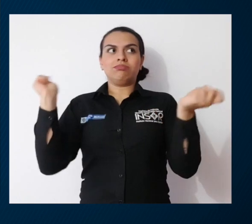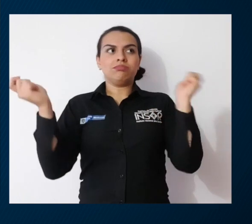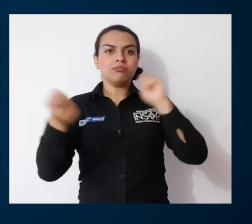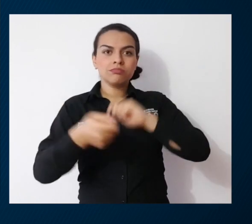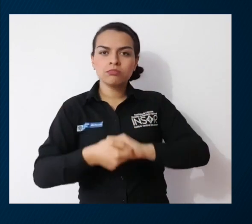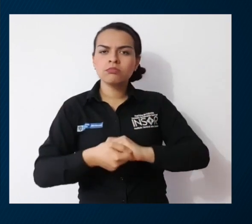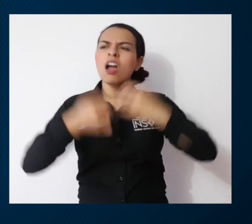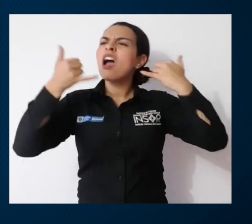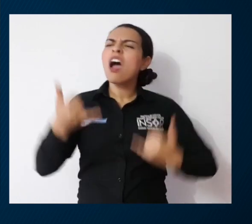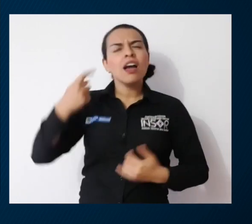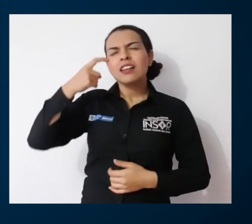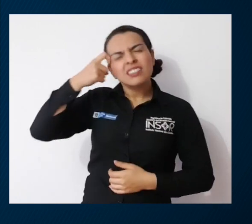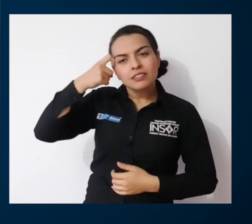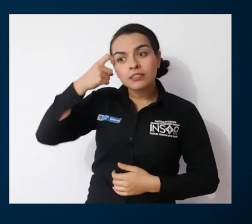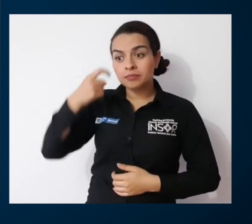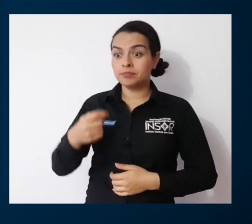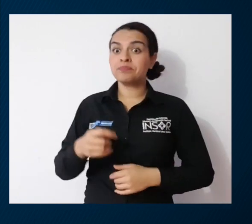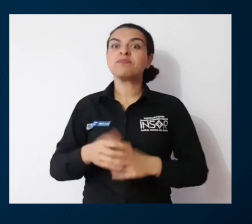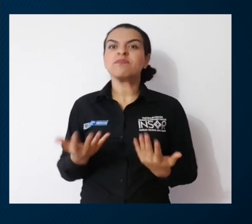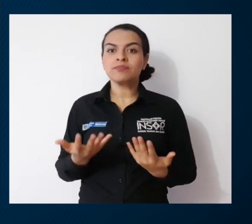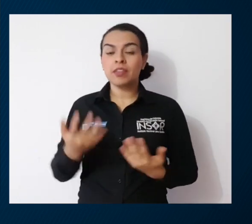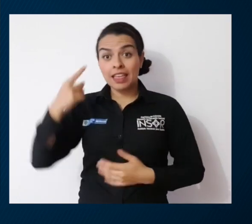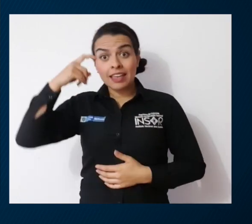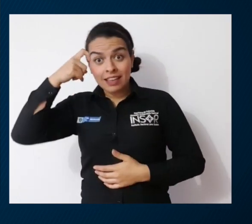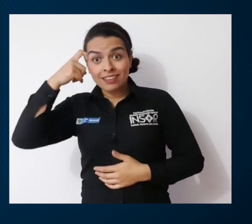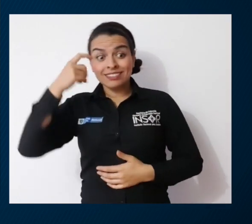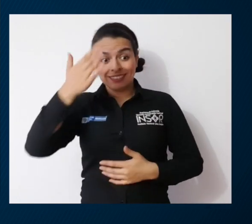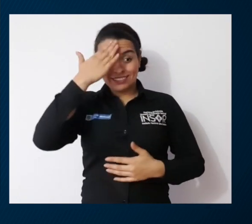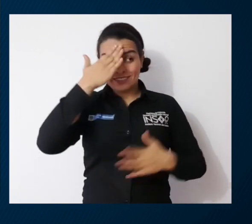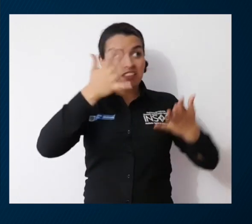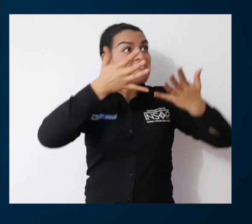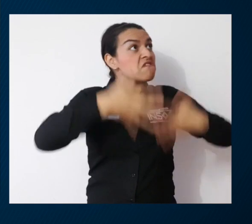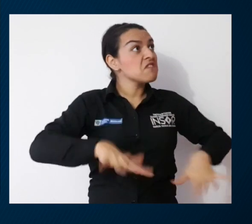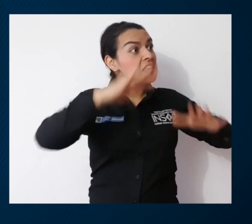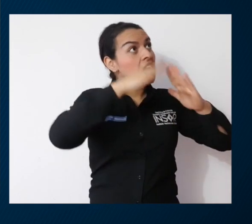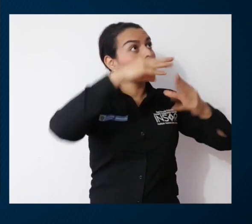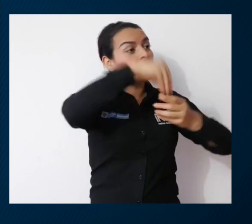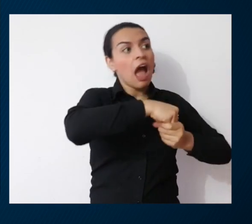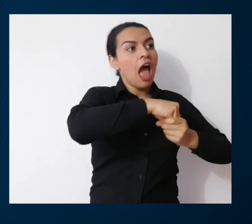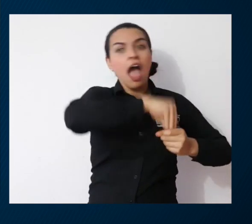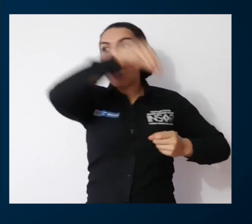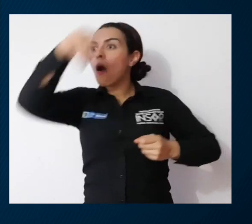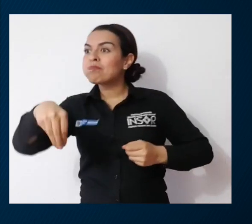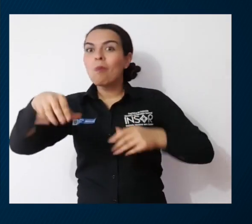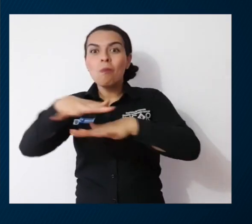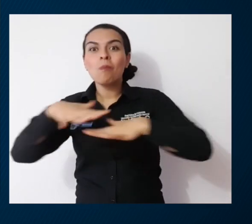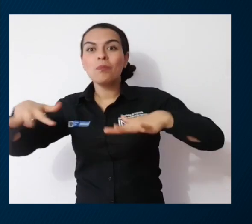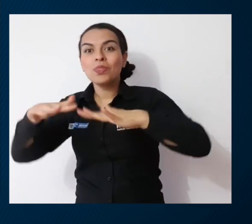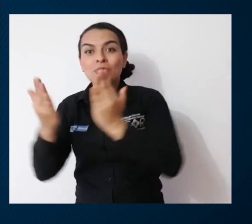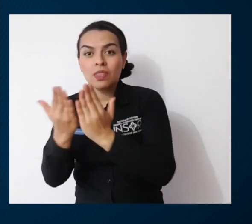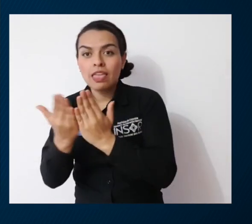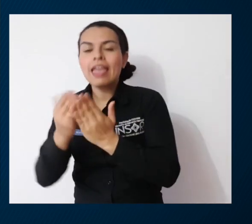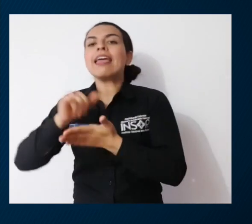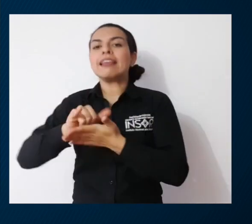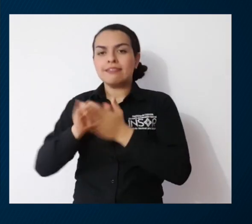es cuál? El reto es que cuando regresemos a los salones de clase, las autoridades educativas, incluidas los rectores,